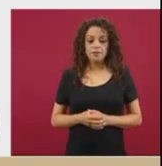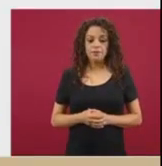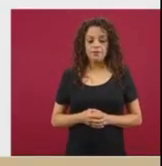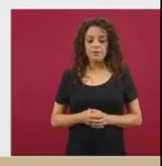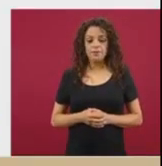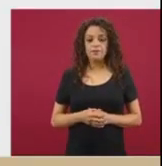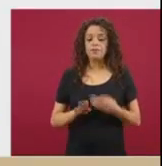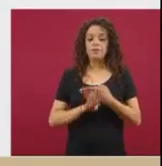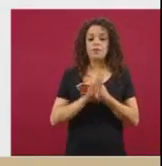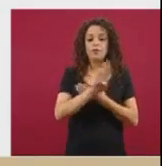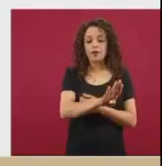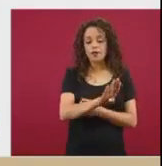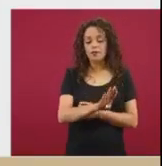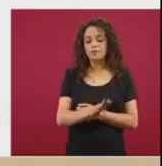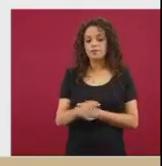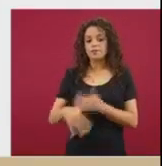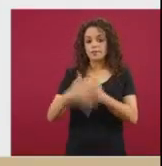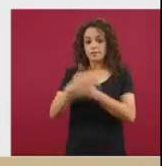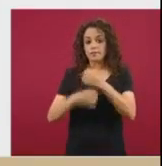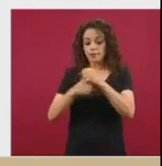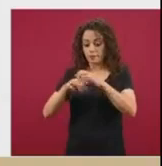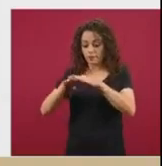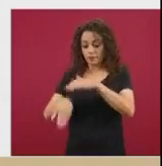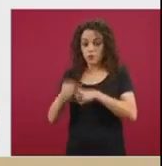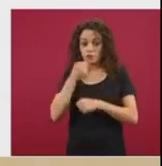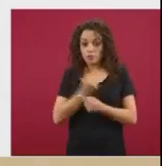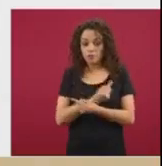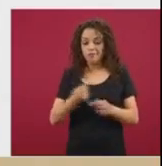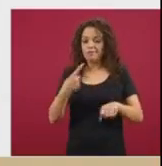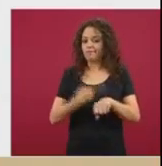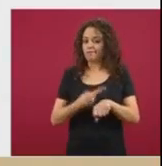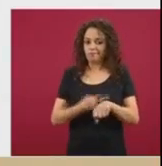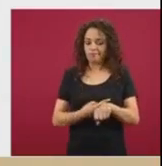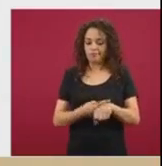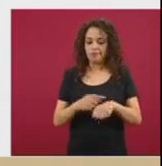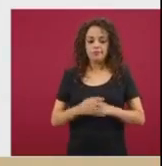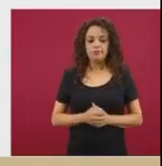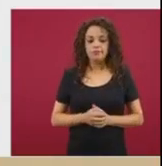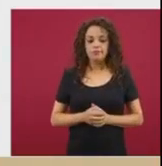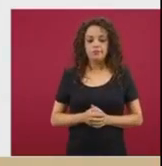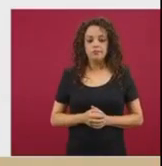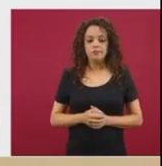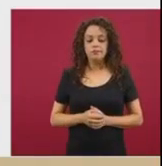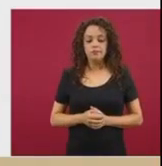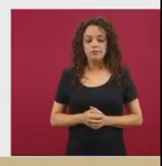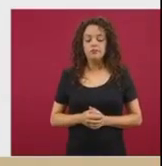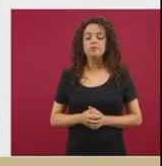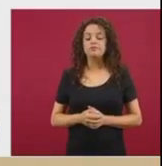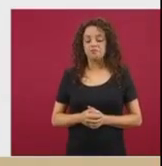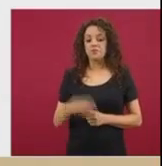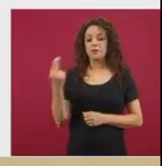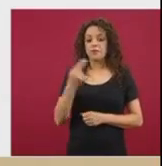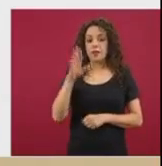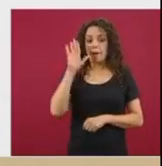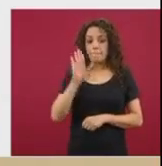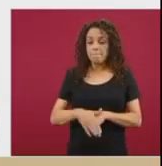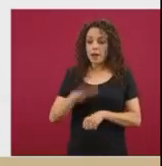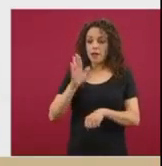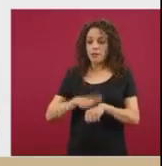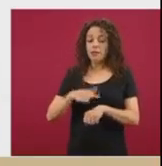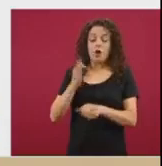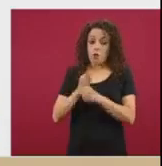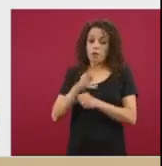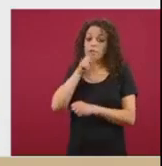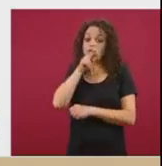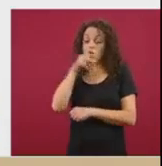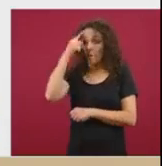de 15 años. Si bien buscamos que no haya casos en personas adultas, todavía más estamos encaminados a que no haya esta transmisión